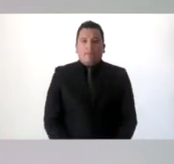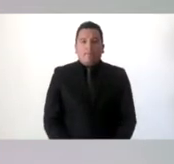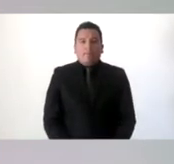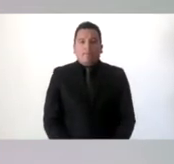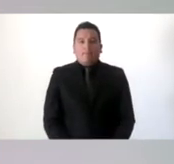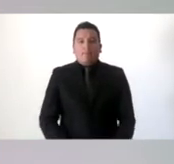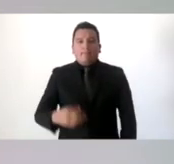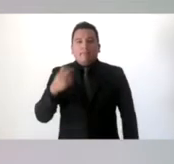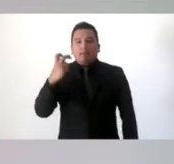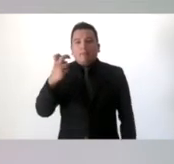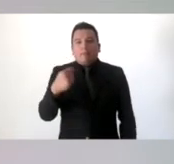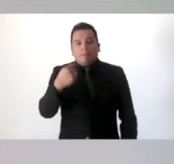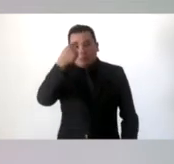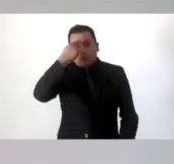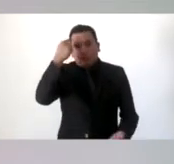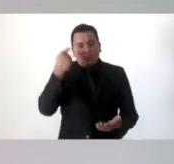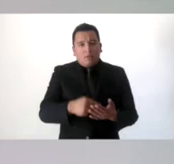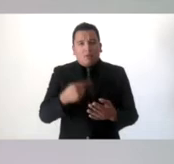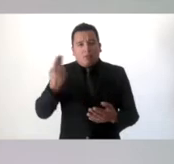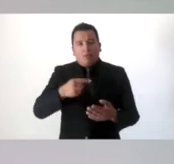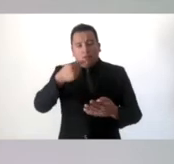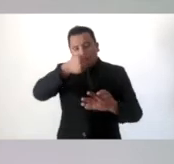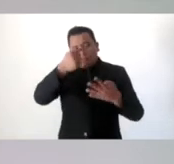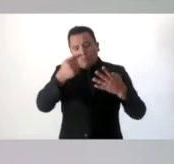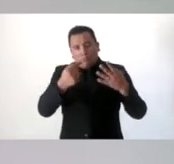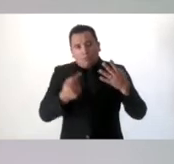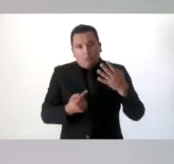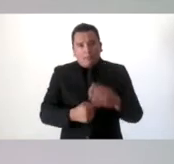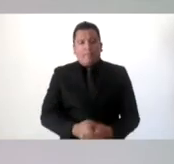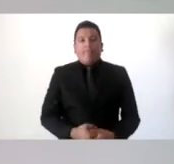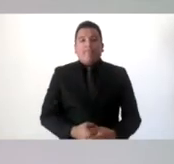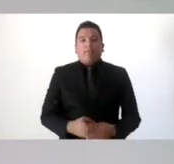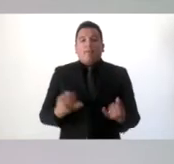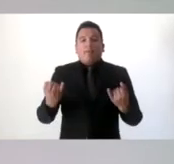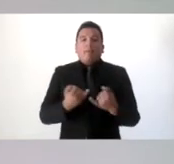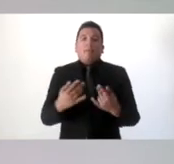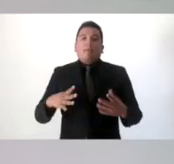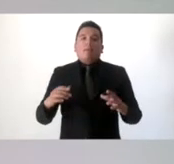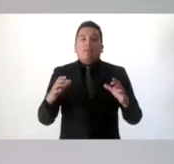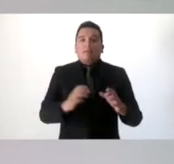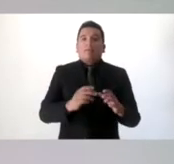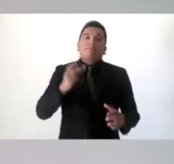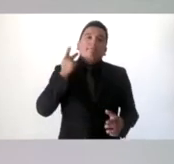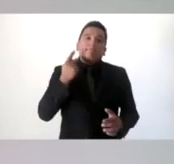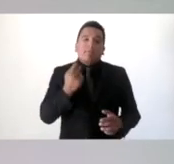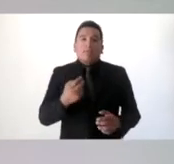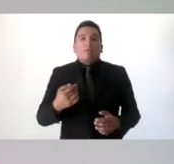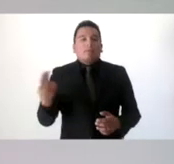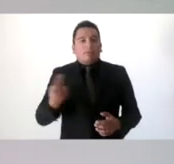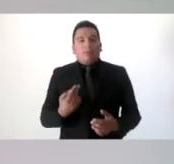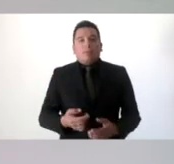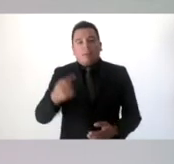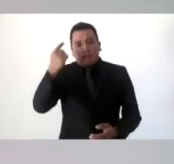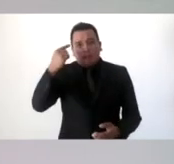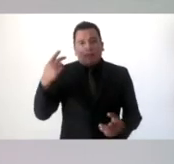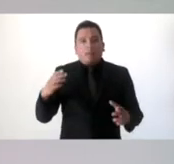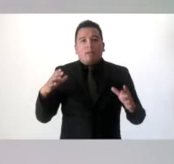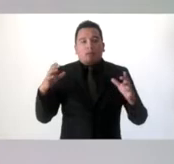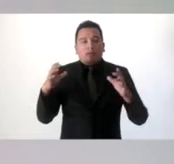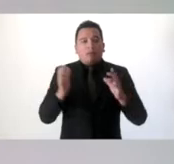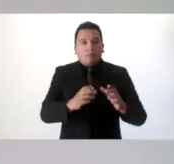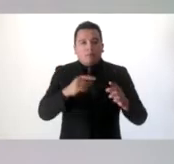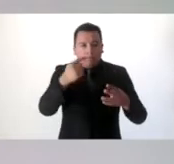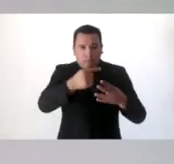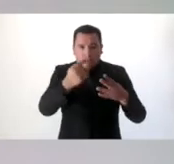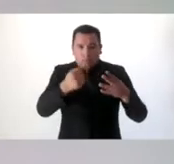estos son parte de las características y obviamente la petición de los partidos políticos es que en todo momento, en cada una de las fases,